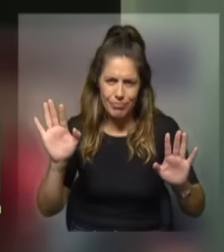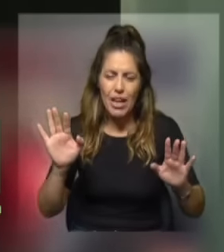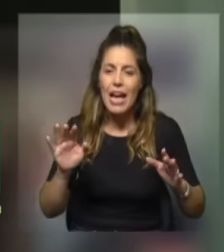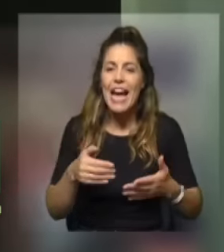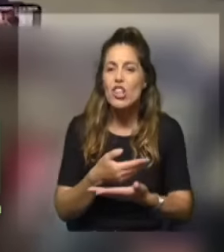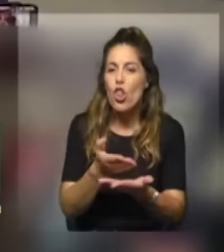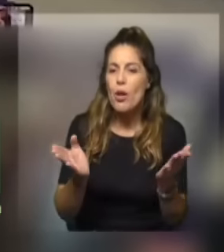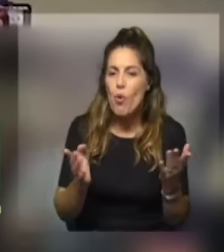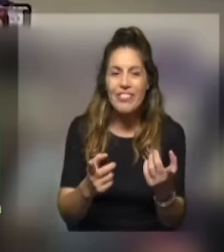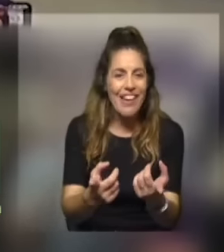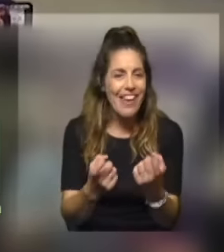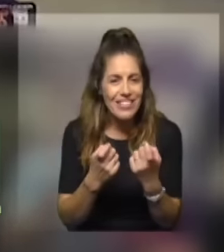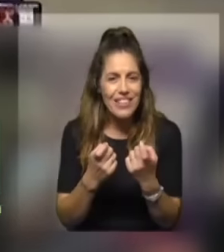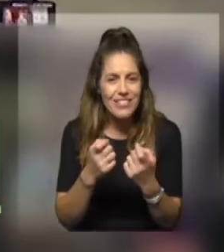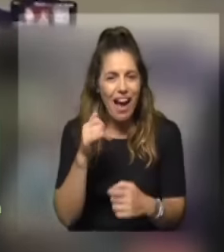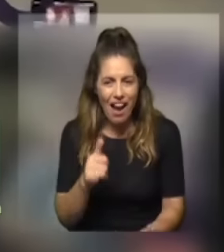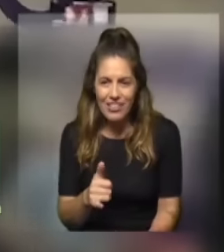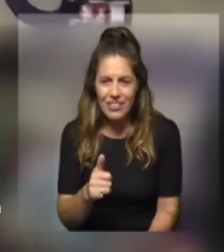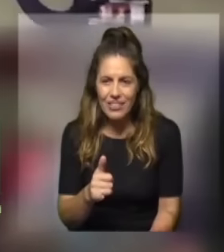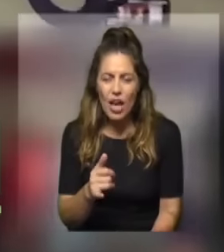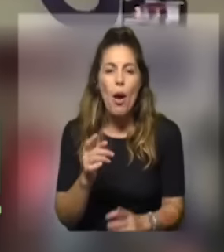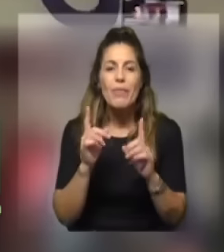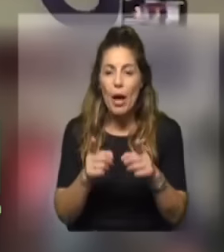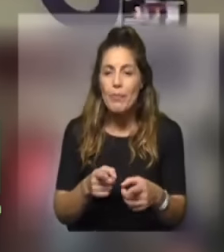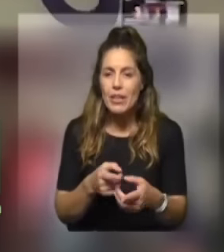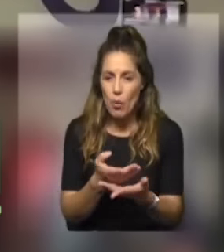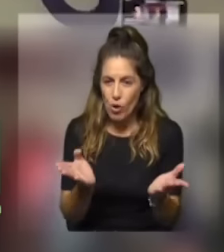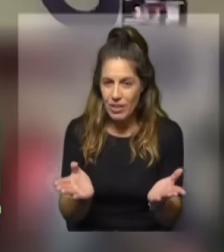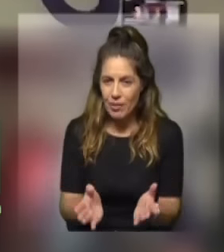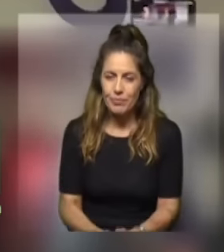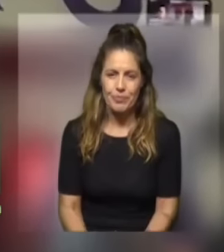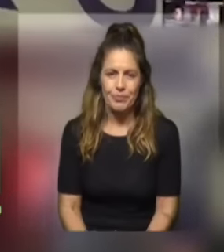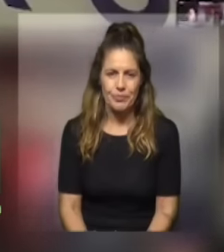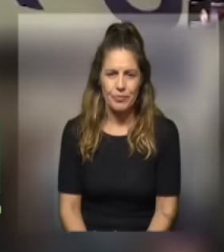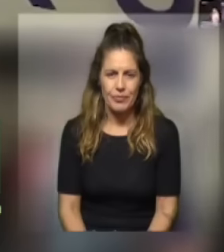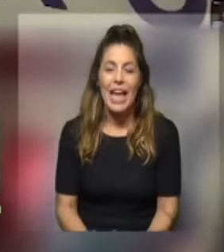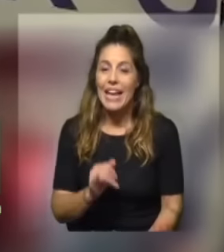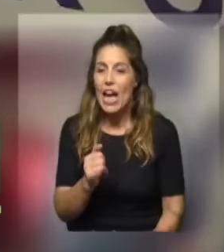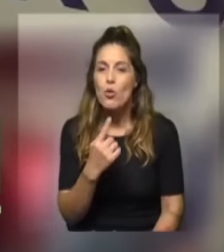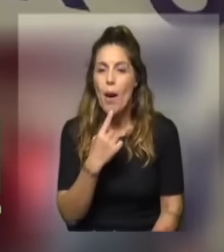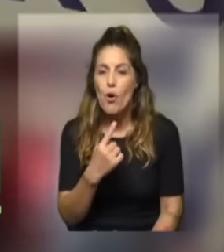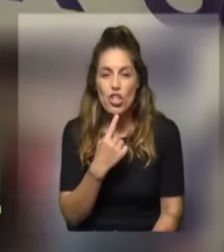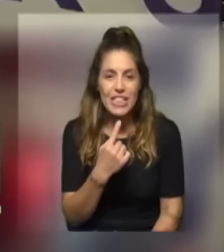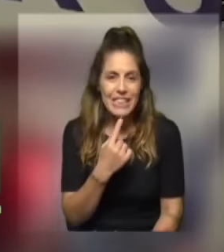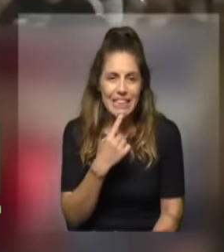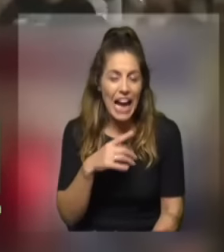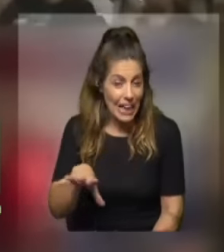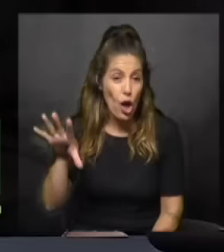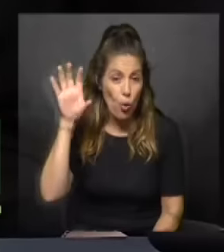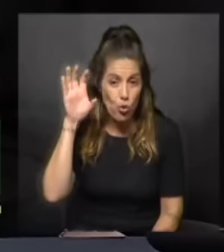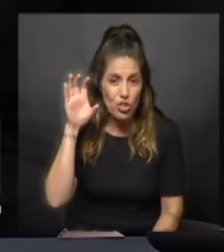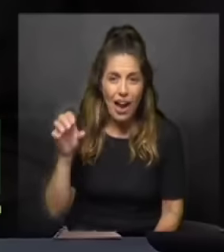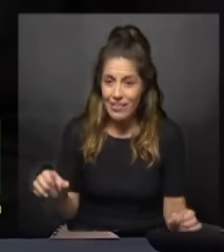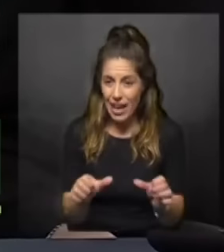demuestra que las necesidades están pero también demuestra que hay una política que escucha y